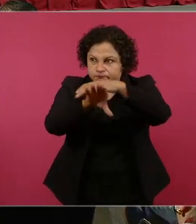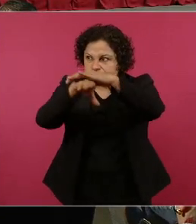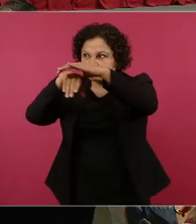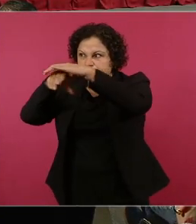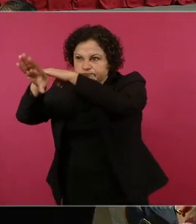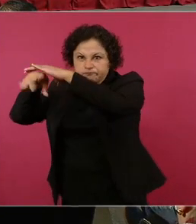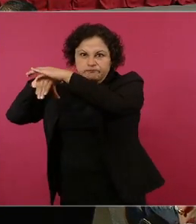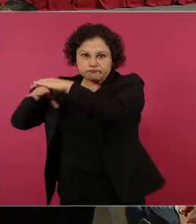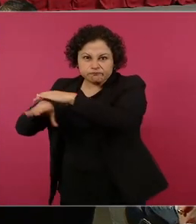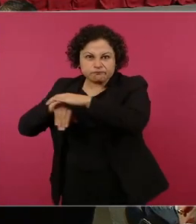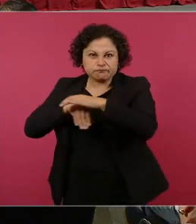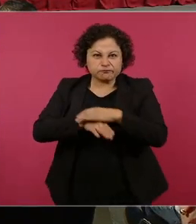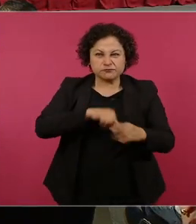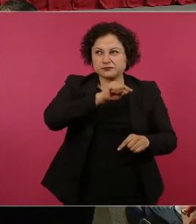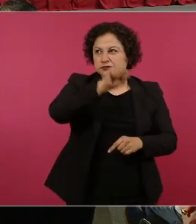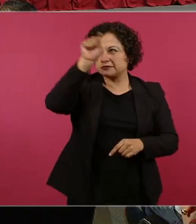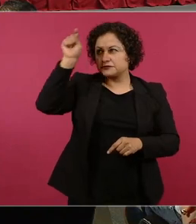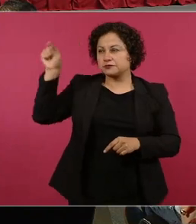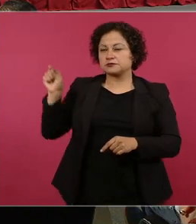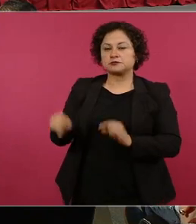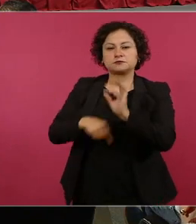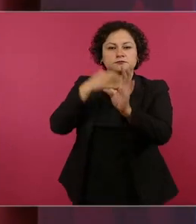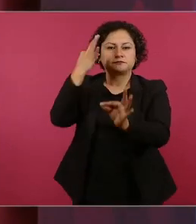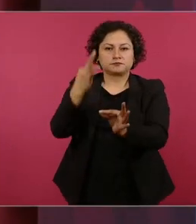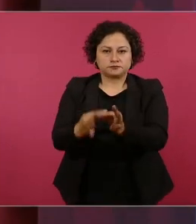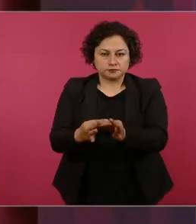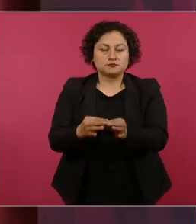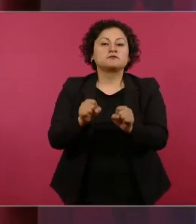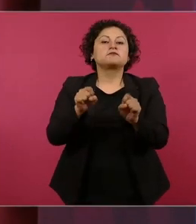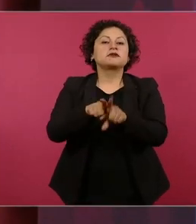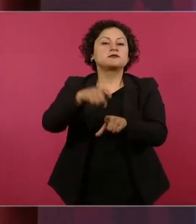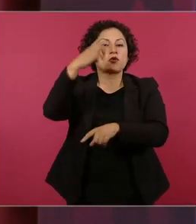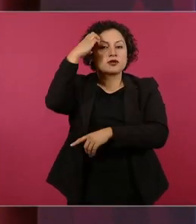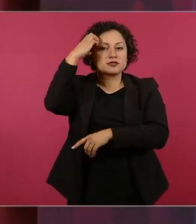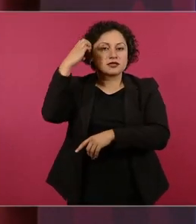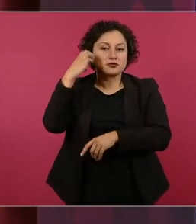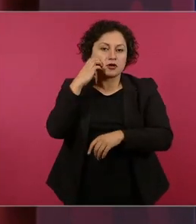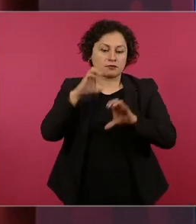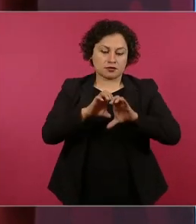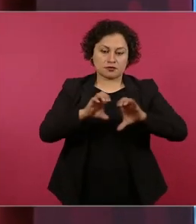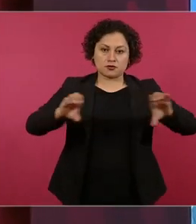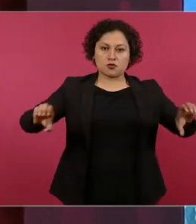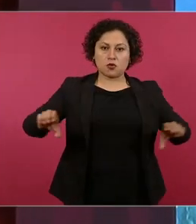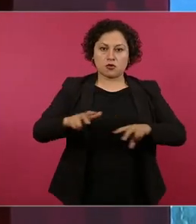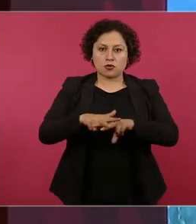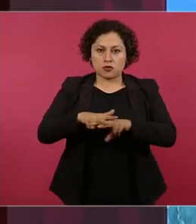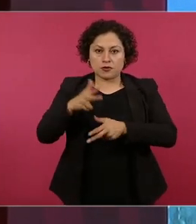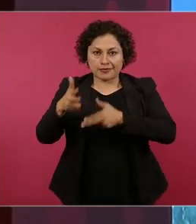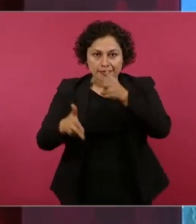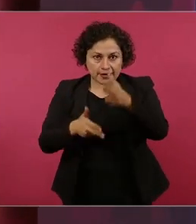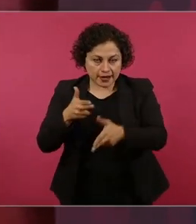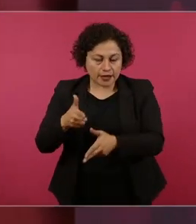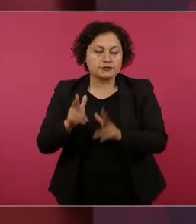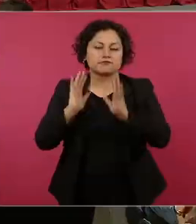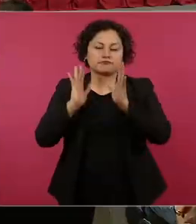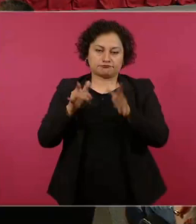guardar trenes significan e